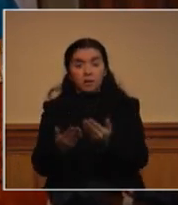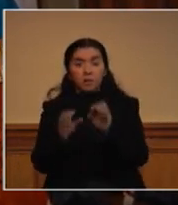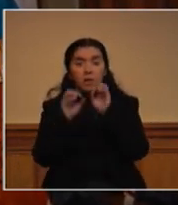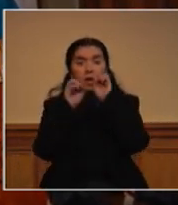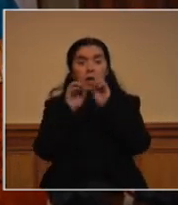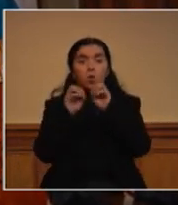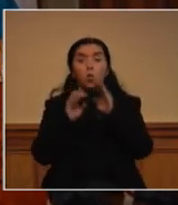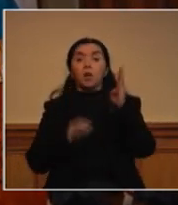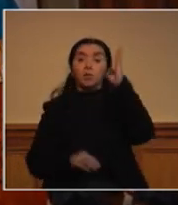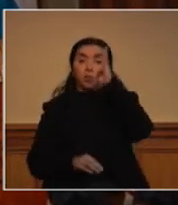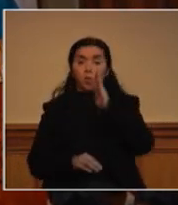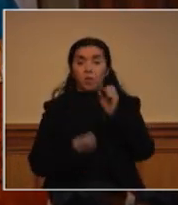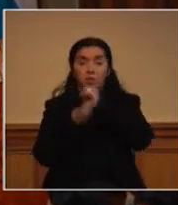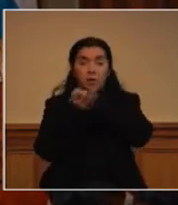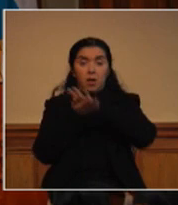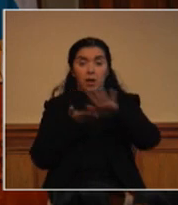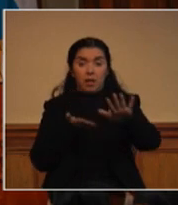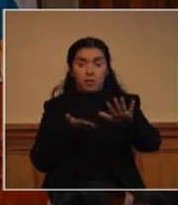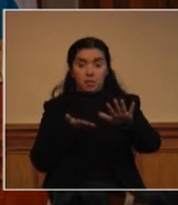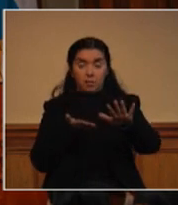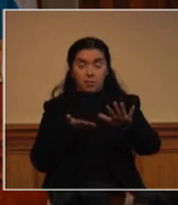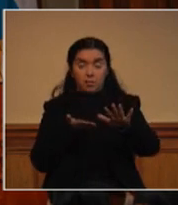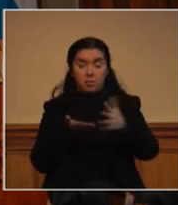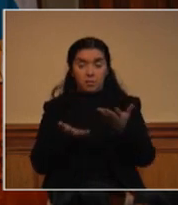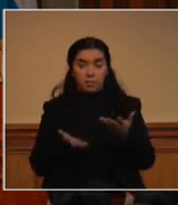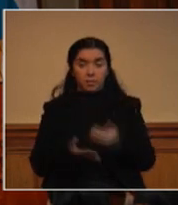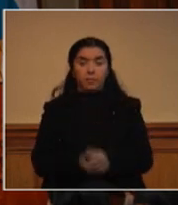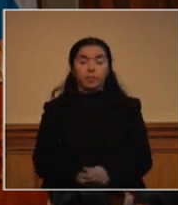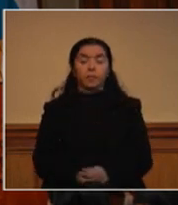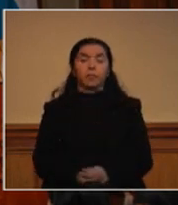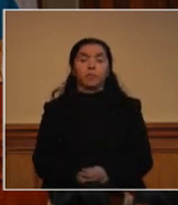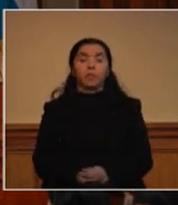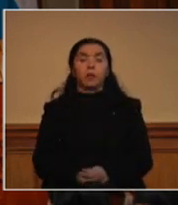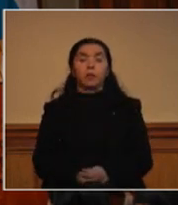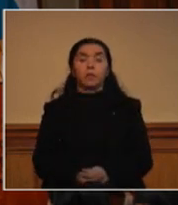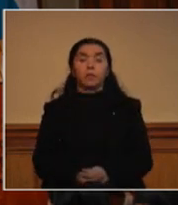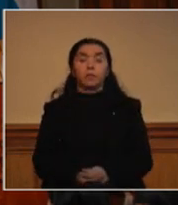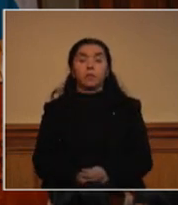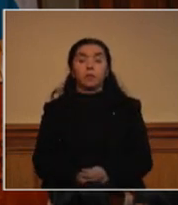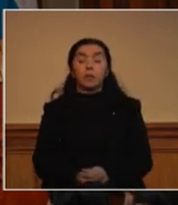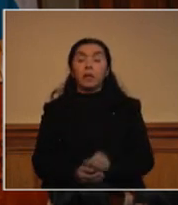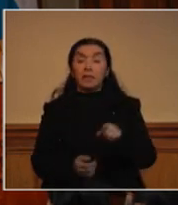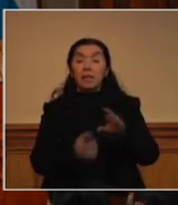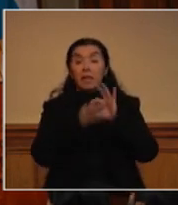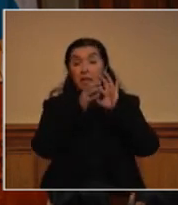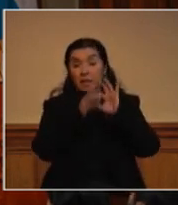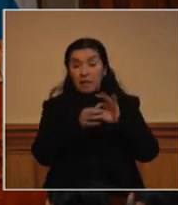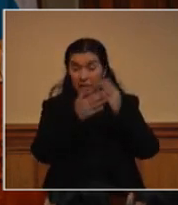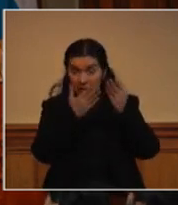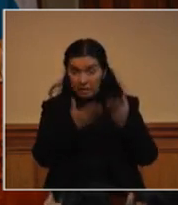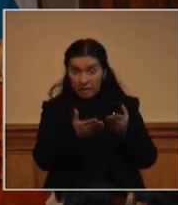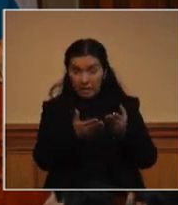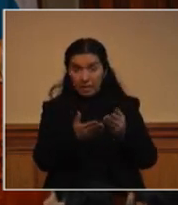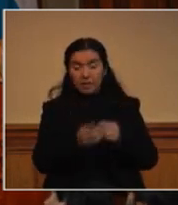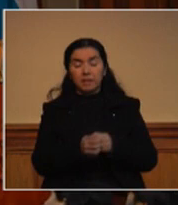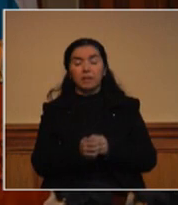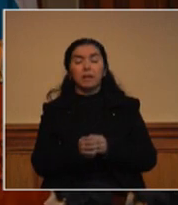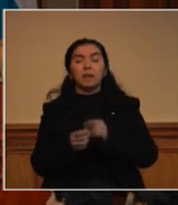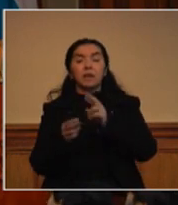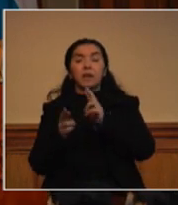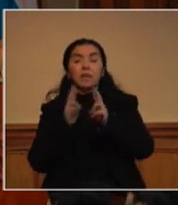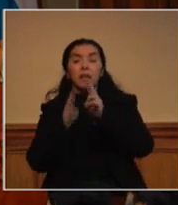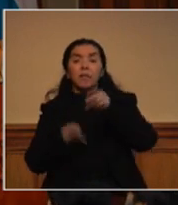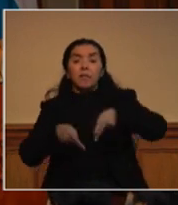educación básica y gratuita. Gracias a esta primera declaración de los derechos humanos y en relación con